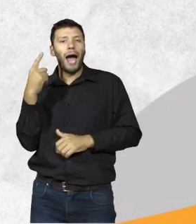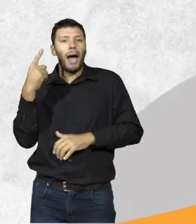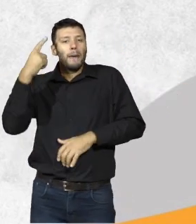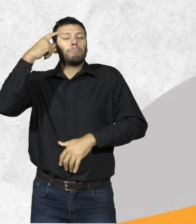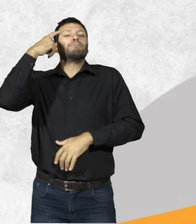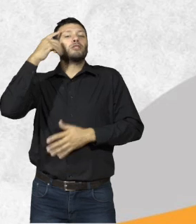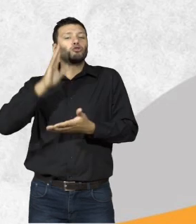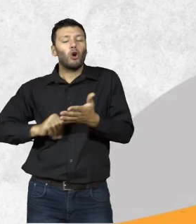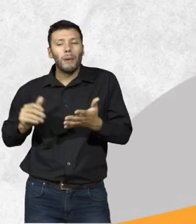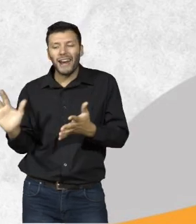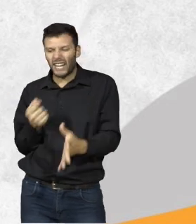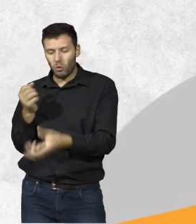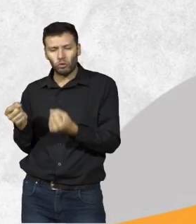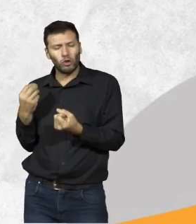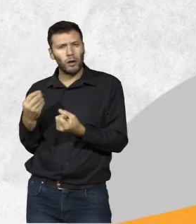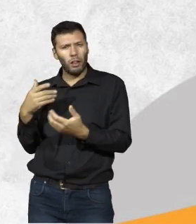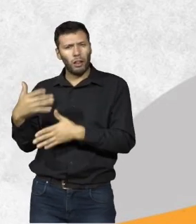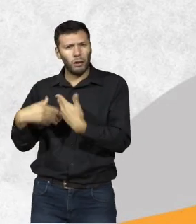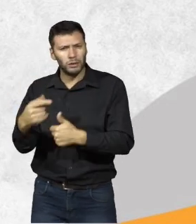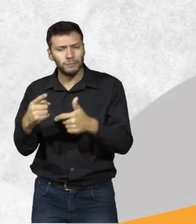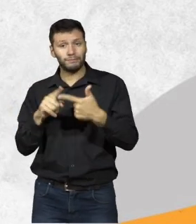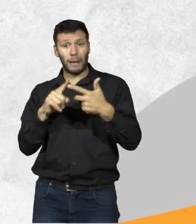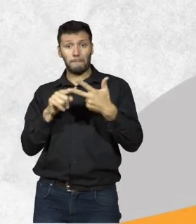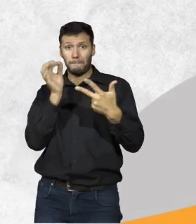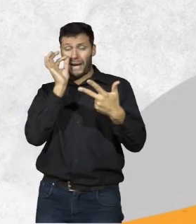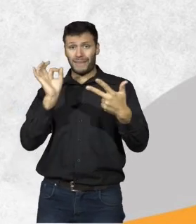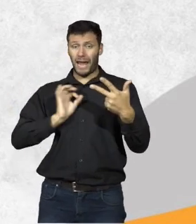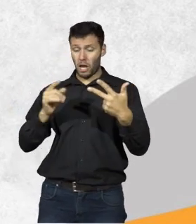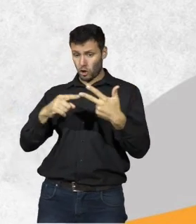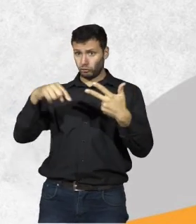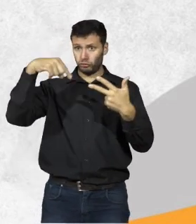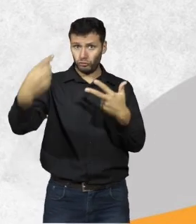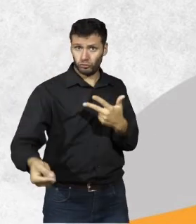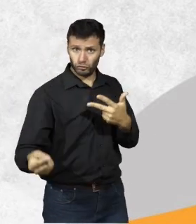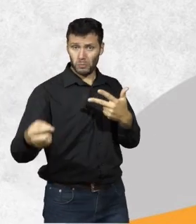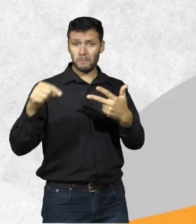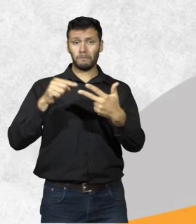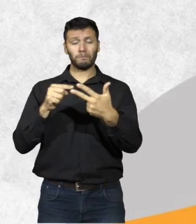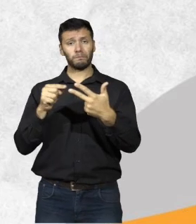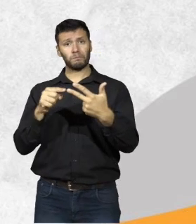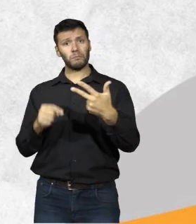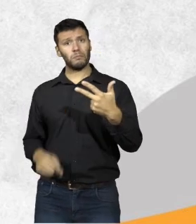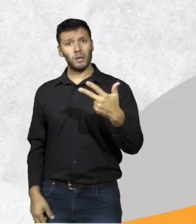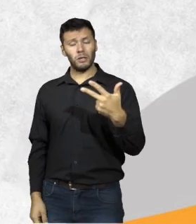recursos. Ya Johannesburgo, 20 años más tarde, habla de,